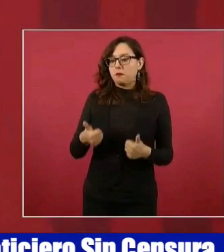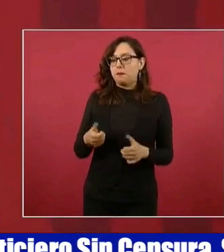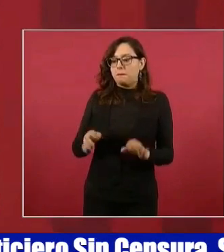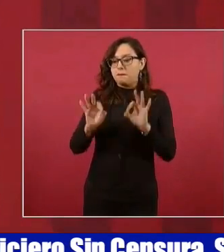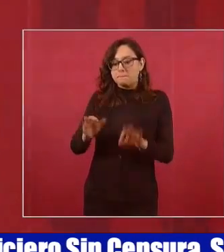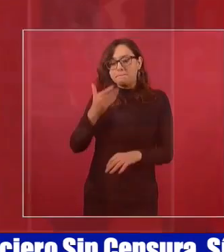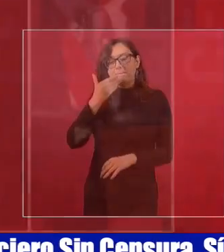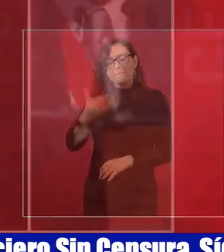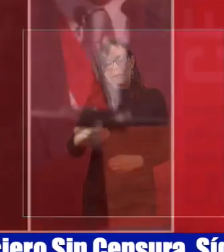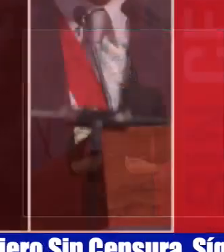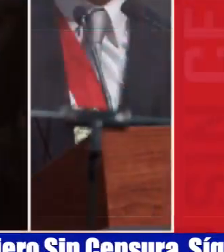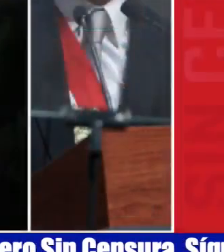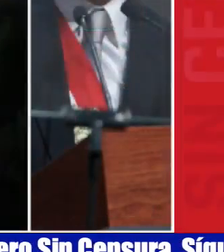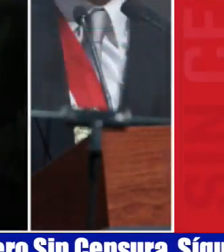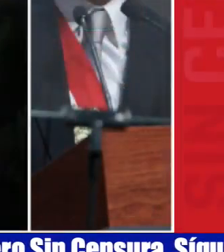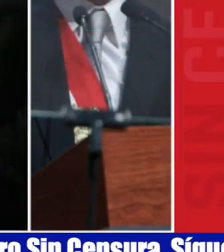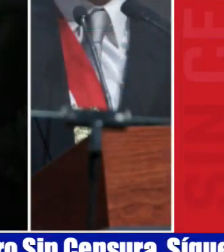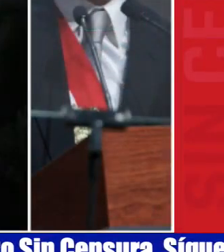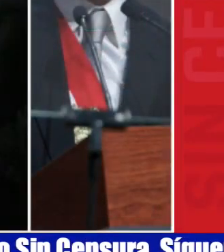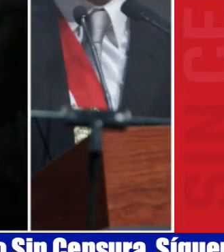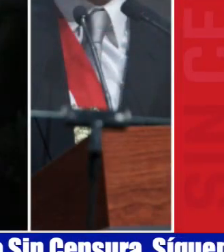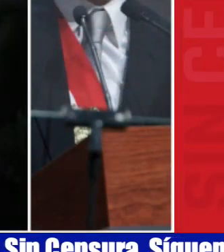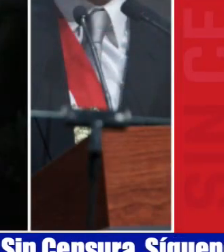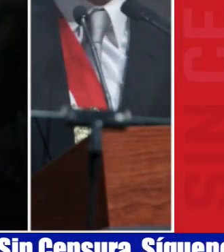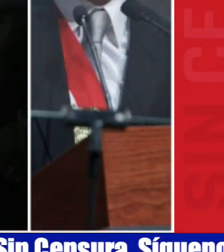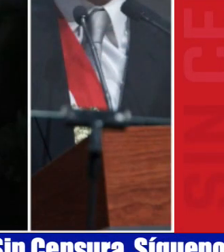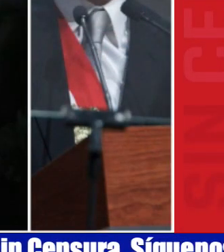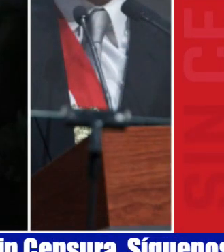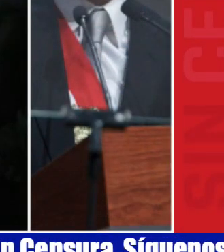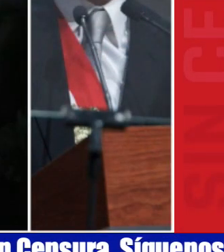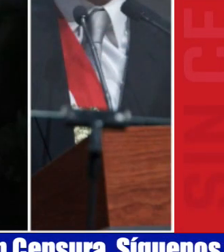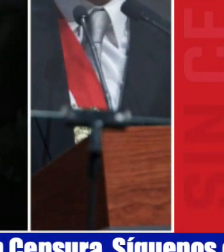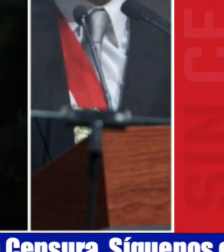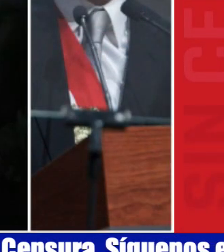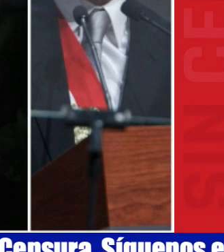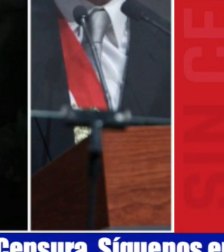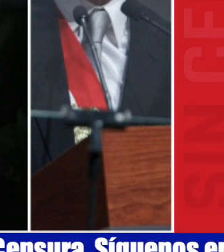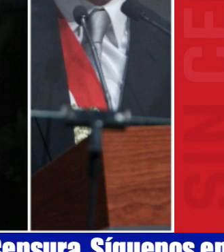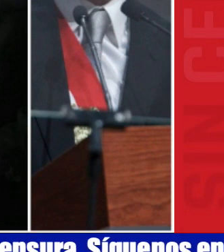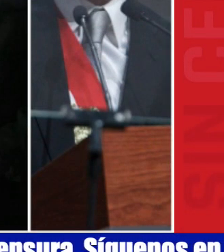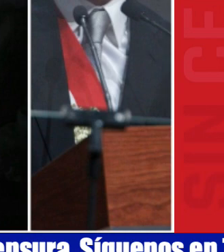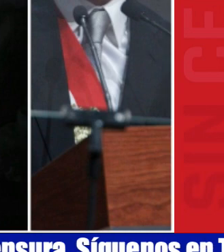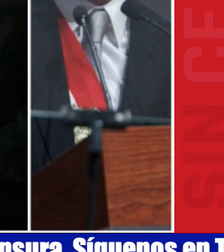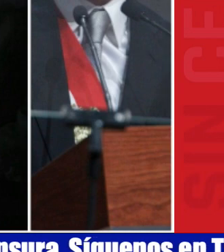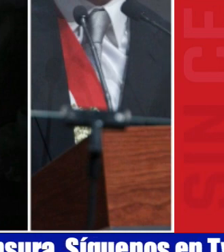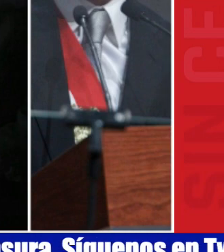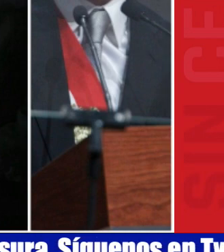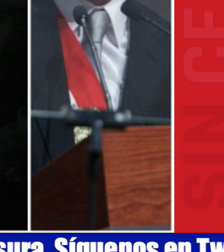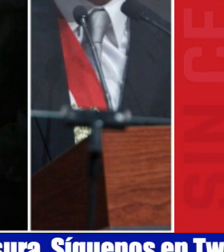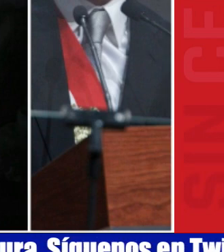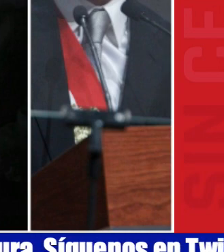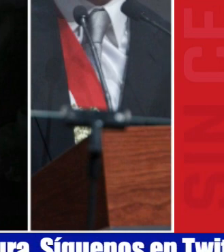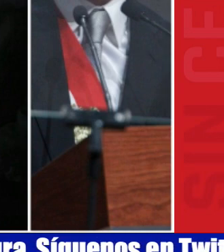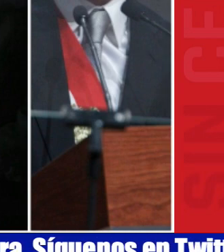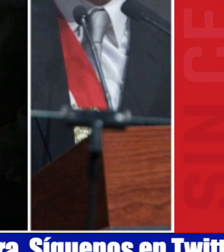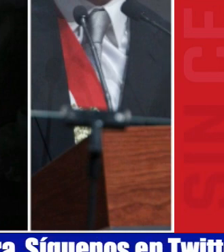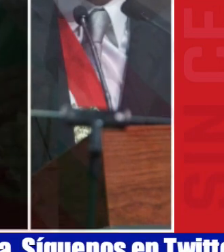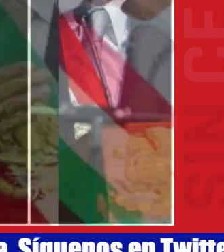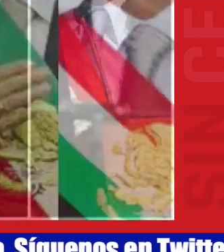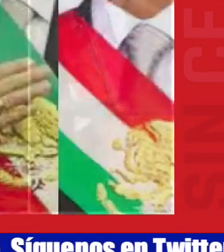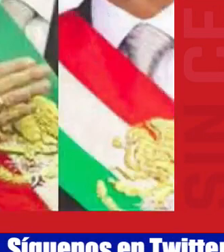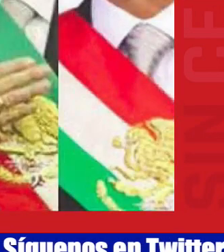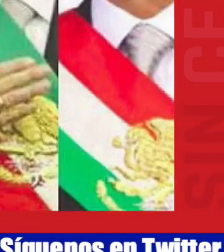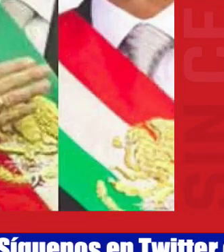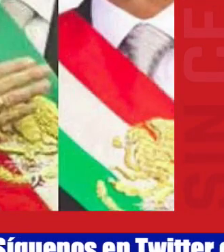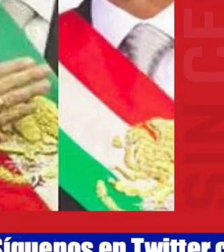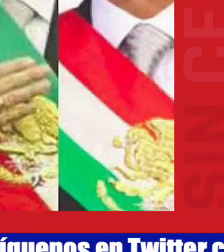medios no la difunden. Dijo que luego de esto, pues aparecieron otras denuncias y no han detenido ninguna de las denuncias en